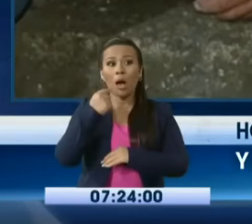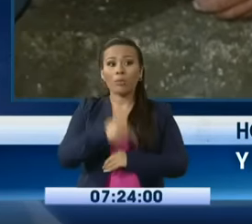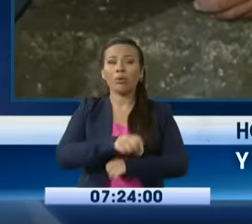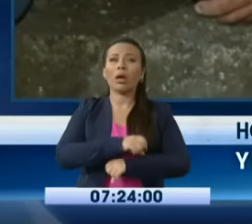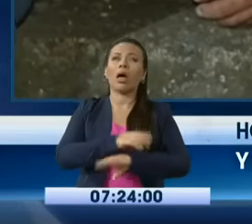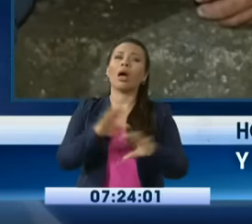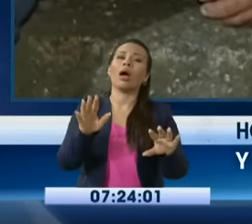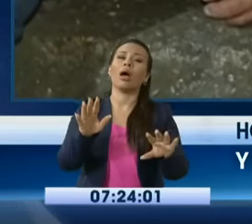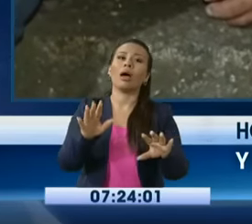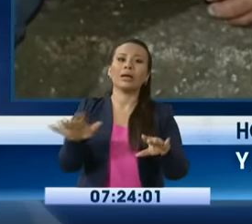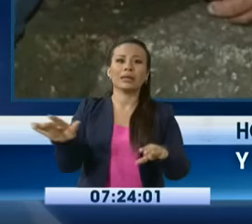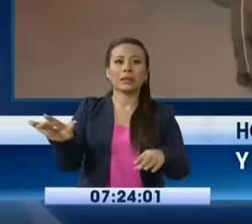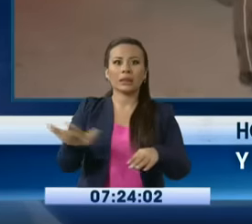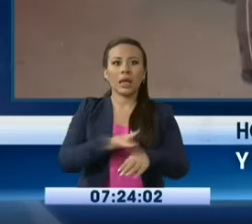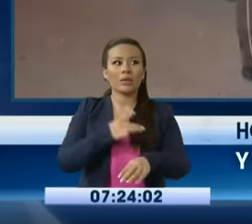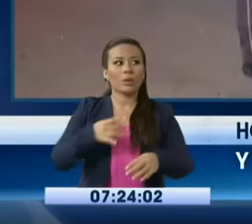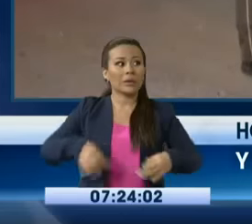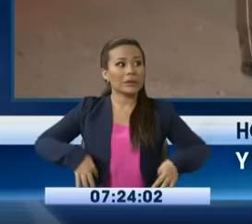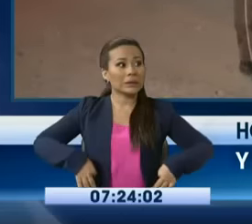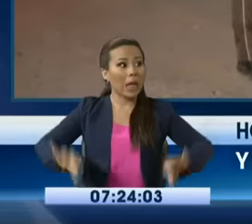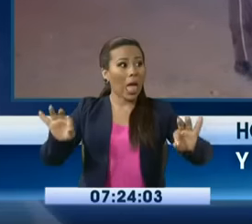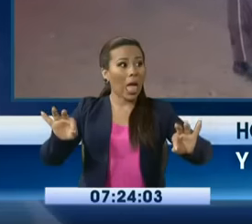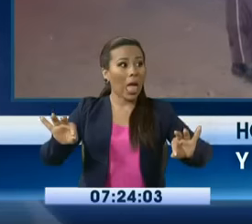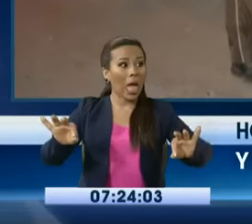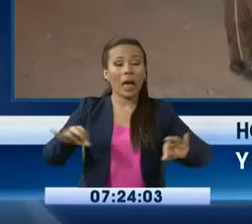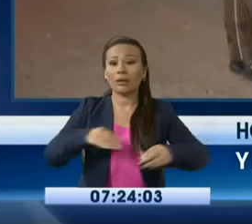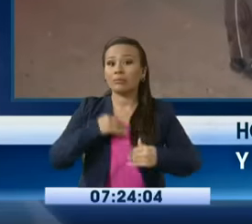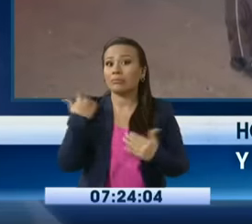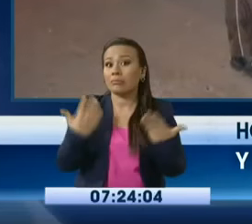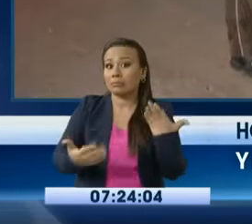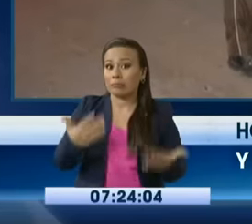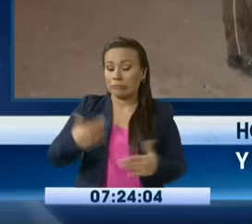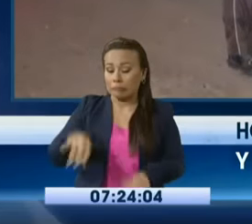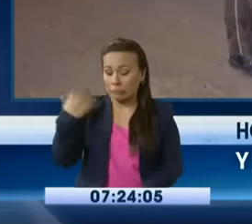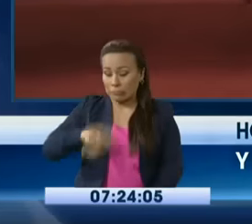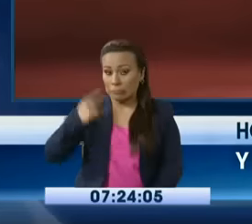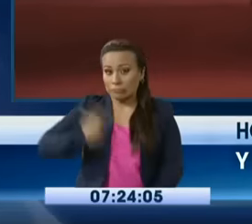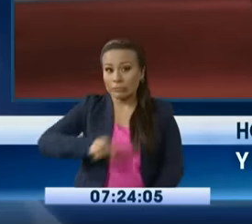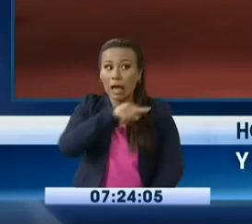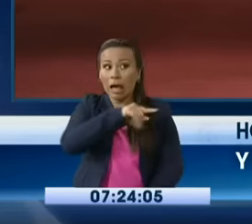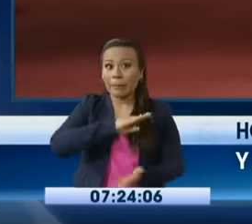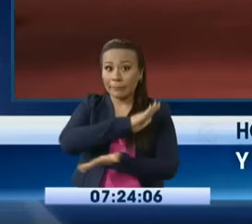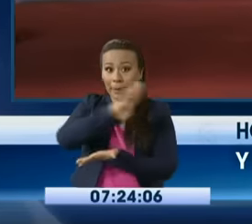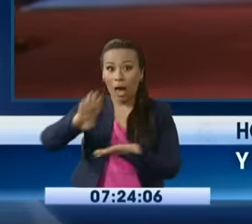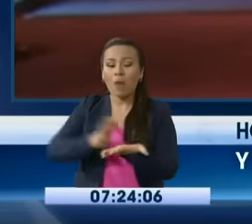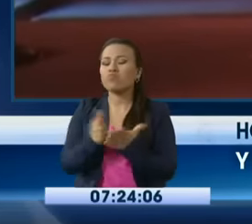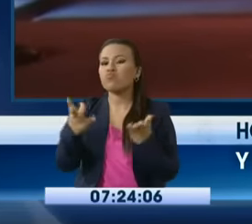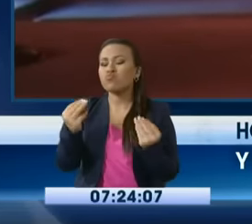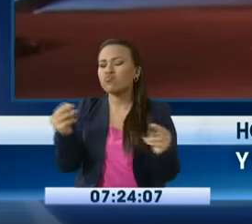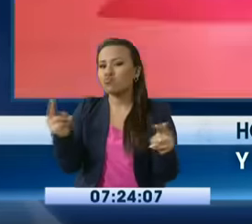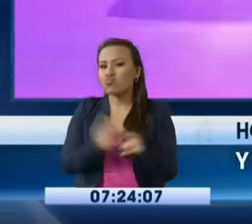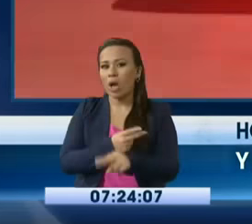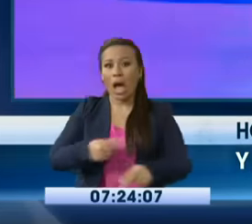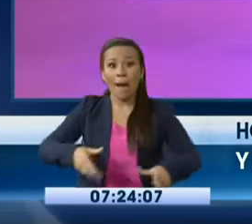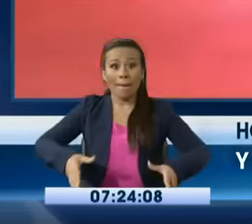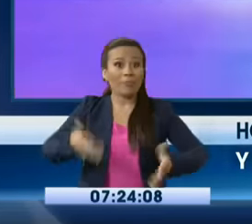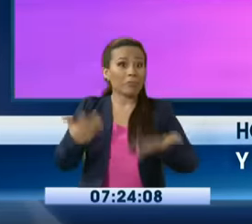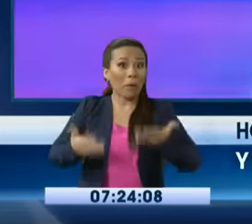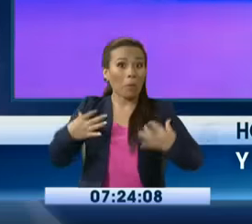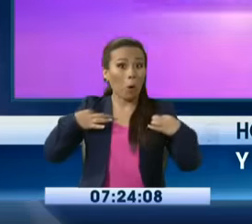amanecía en interiores. El sector es zona roja. Lo van pelando poco a poco. Exacto. Sector bastante... conflictivo. Conflictivo,